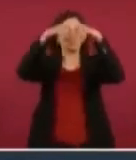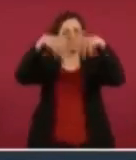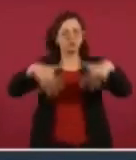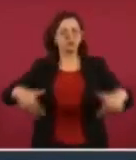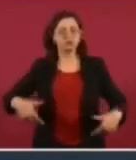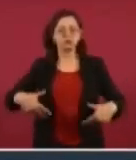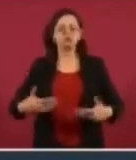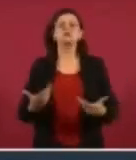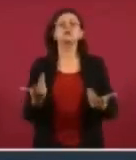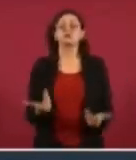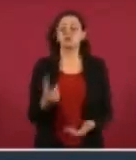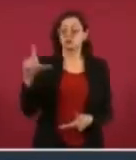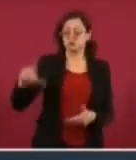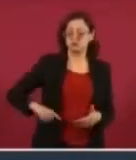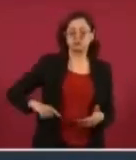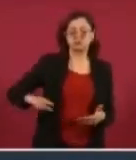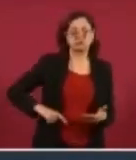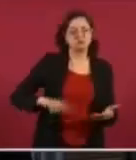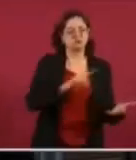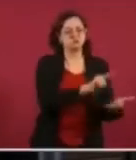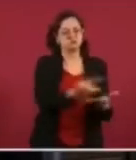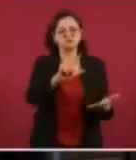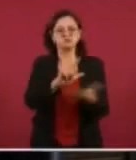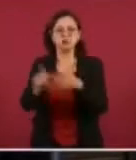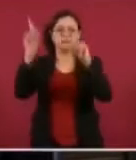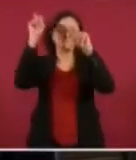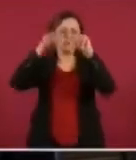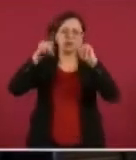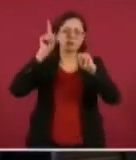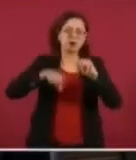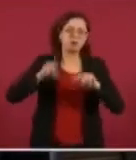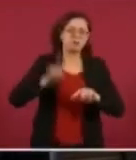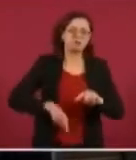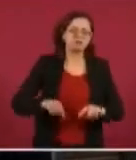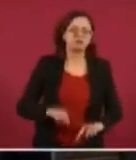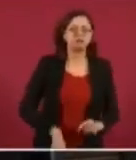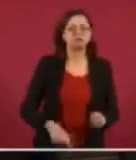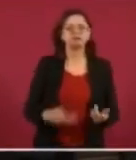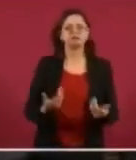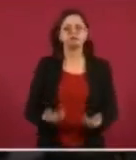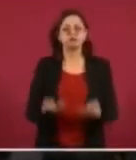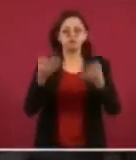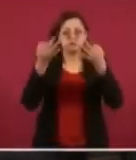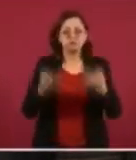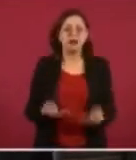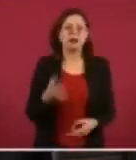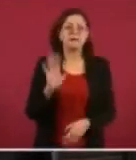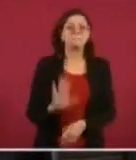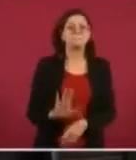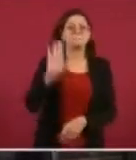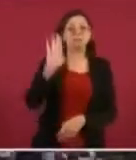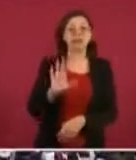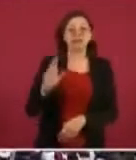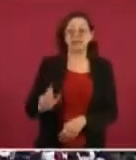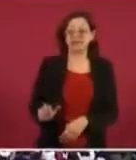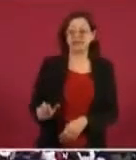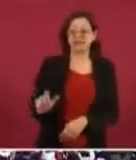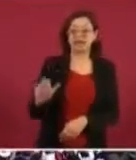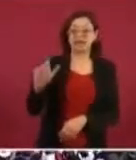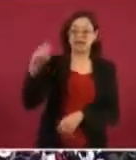estamos limpiando al gobierno de arriba para abajo, como se limpian las escaleras.